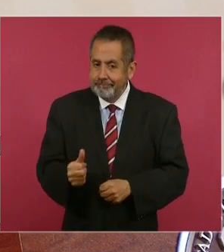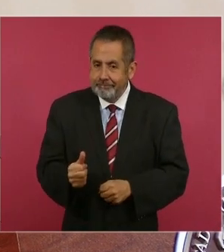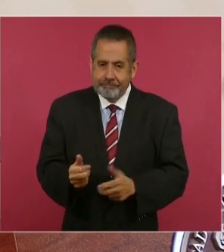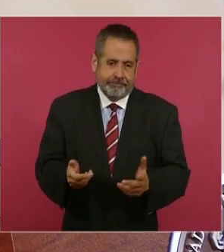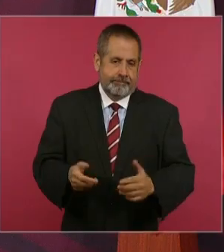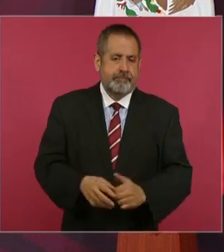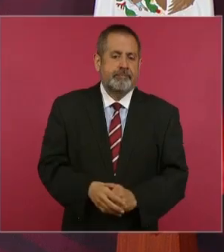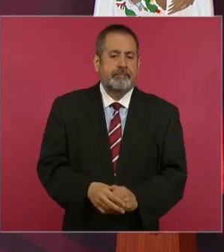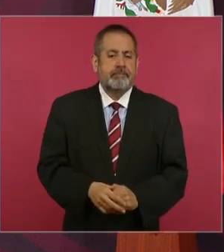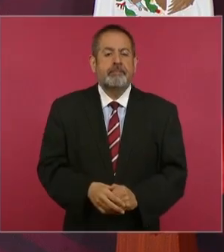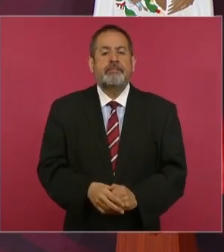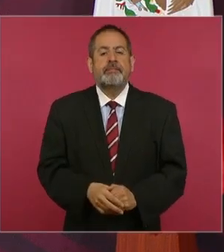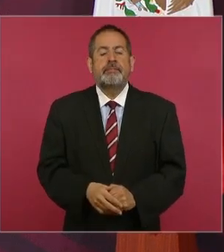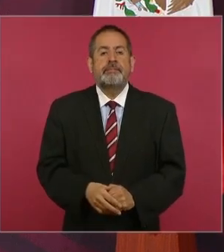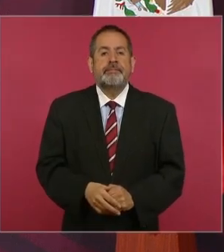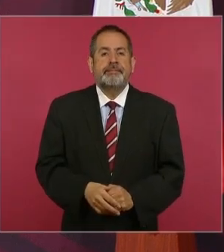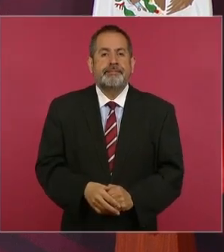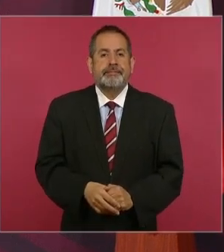todo